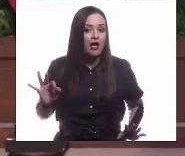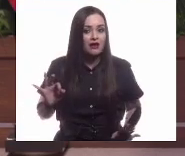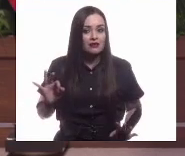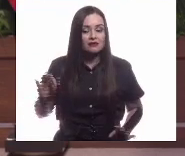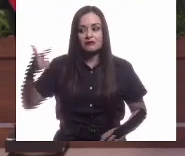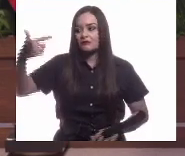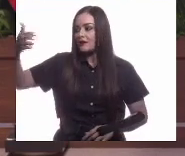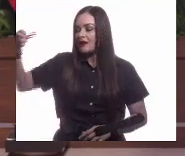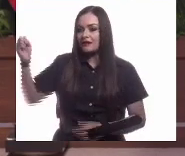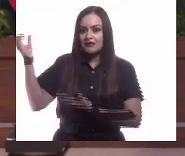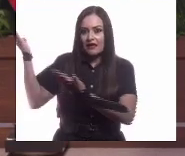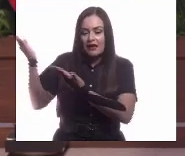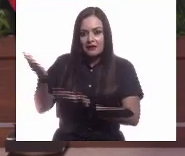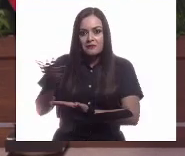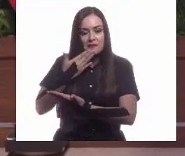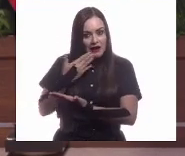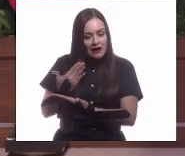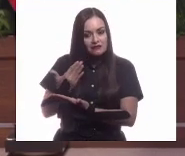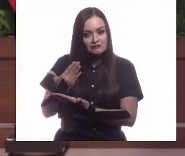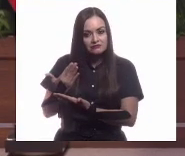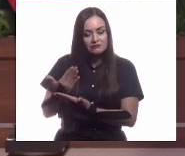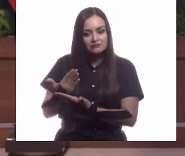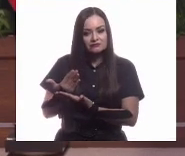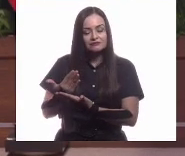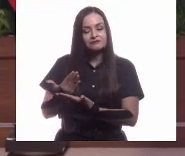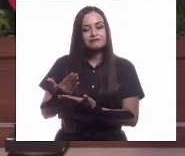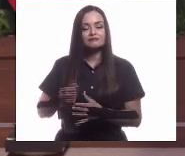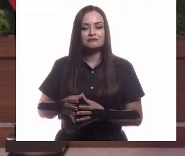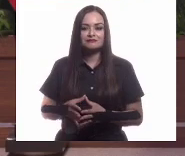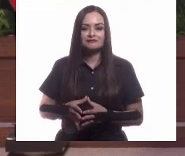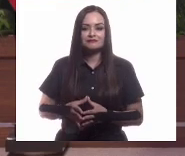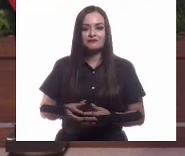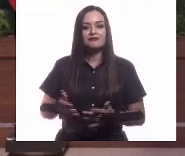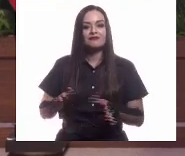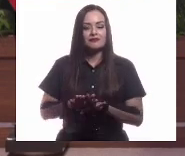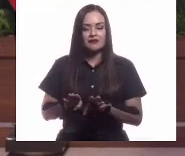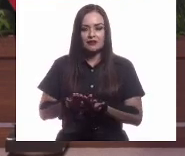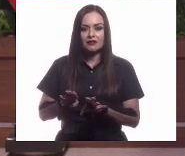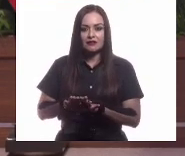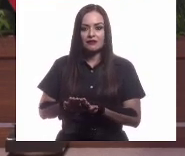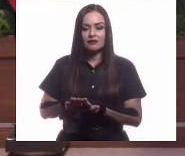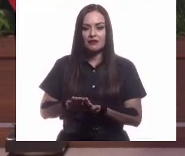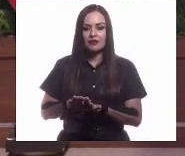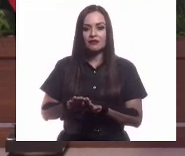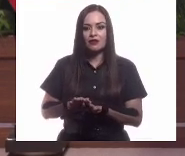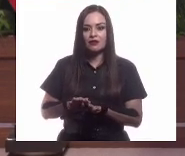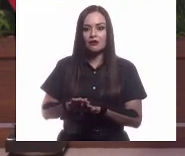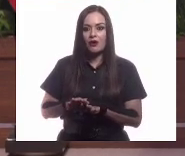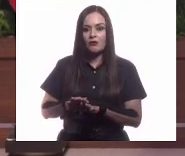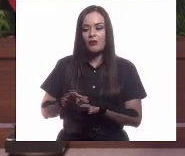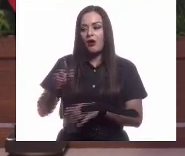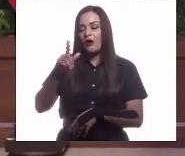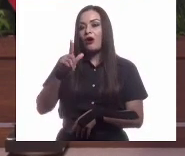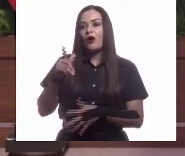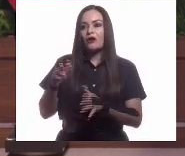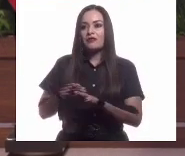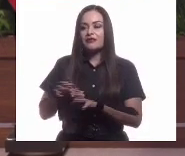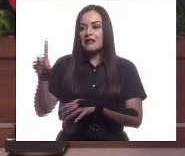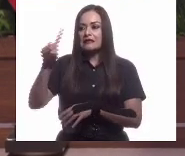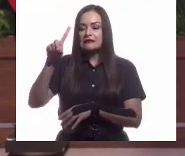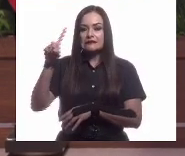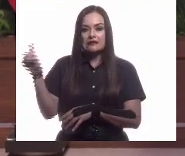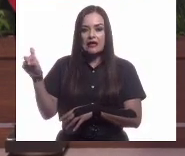gas trae más beneficios. Incluye la puesta en marcha de una central privada de generación de energía eléctrica de 100